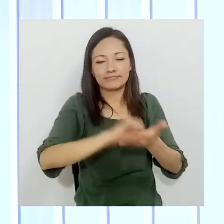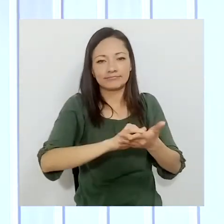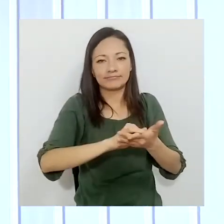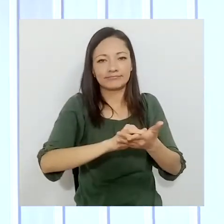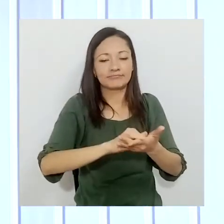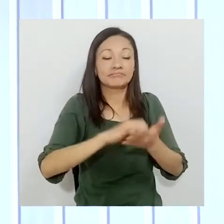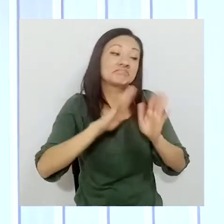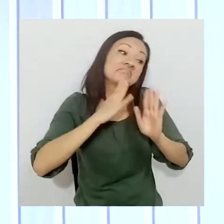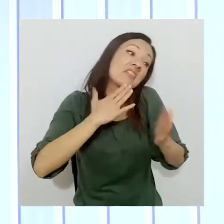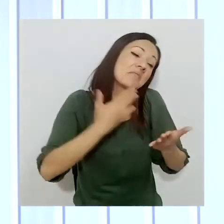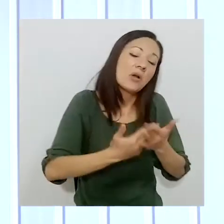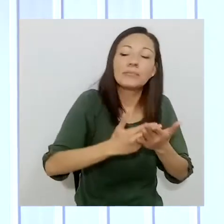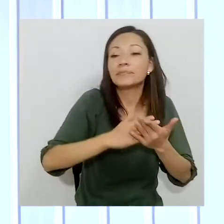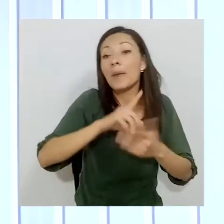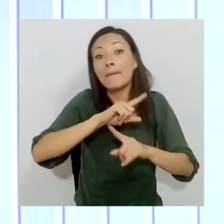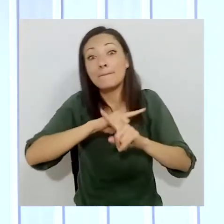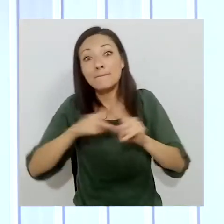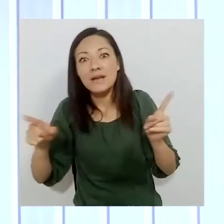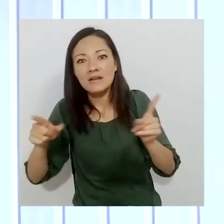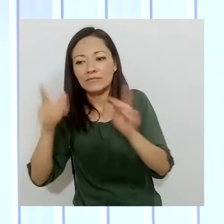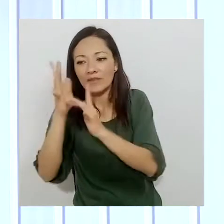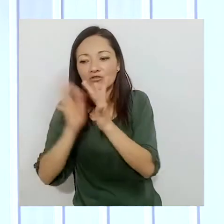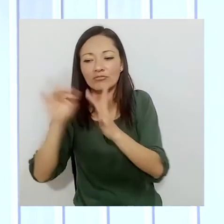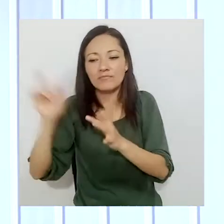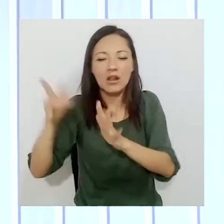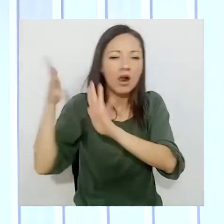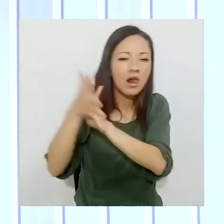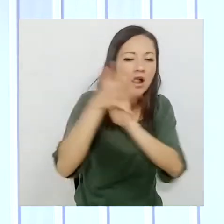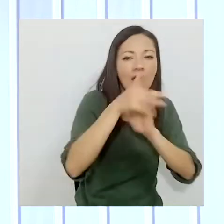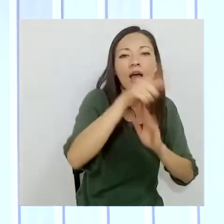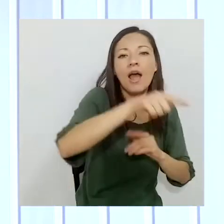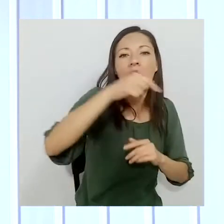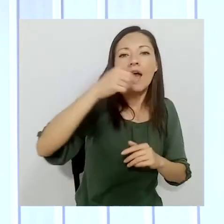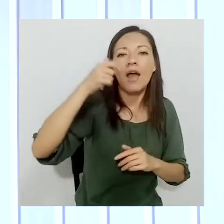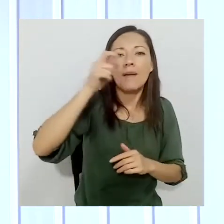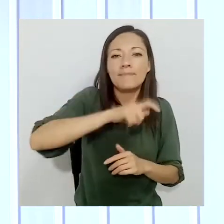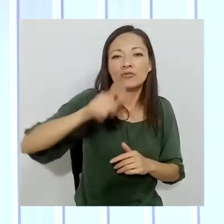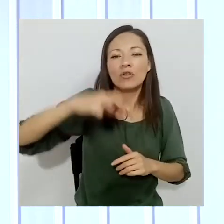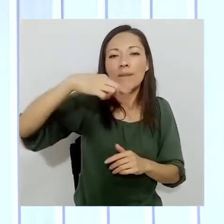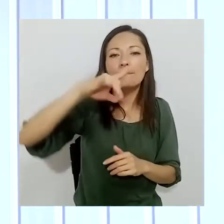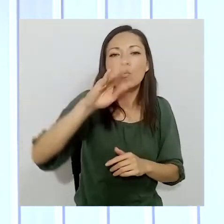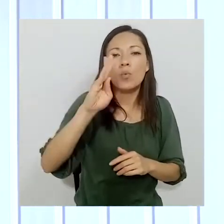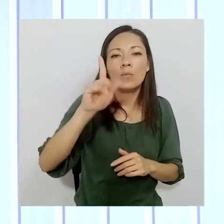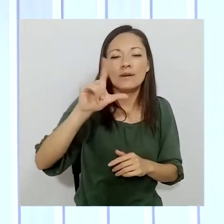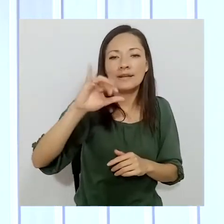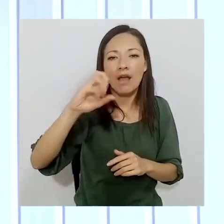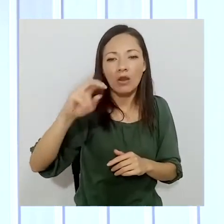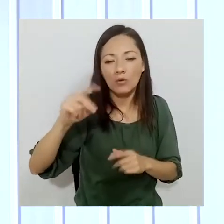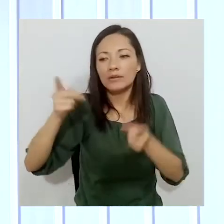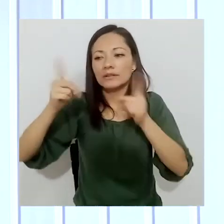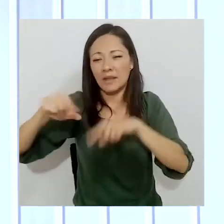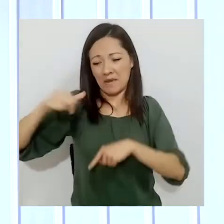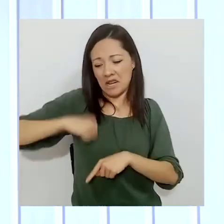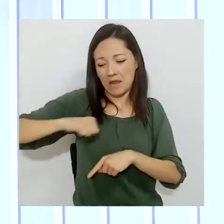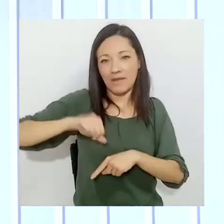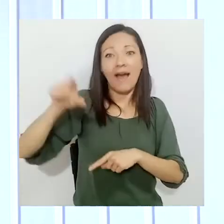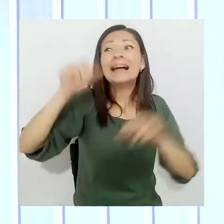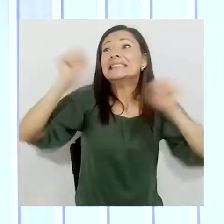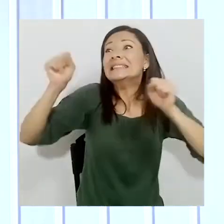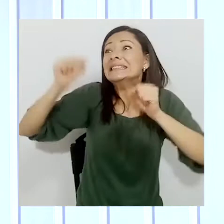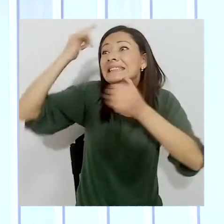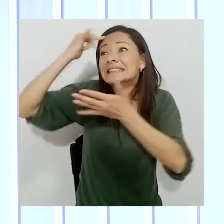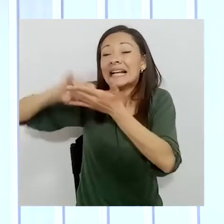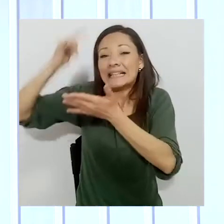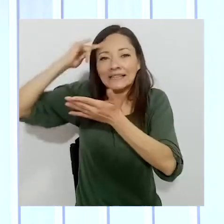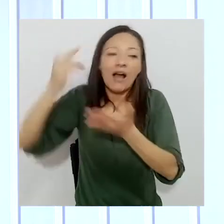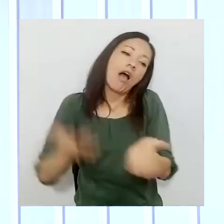os arrepentisteis después para creerle. Entonces, no consiste en hablar